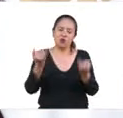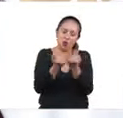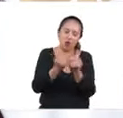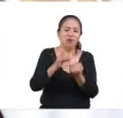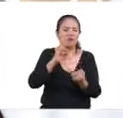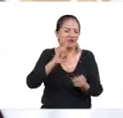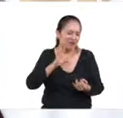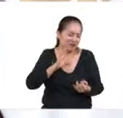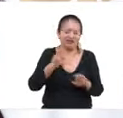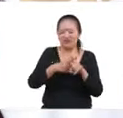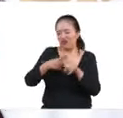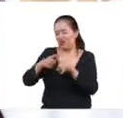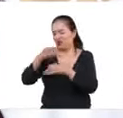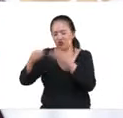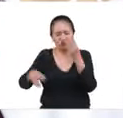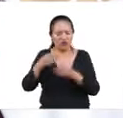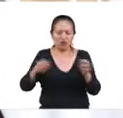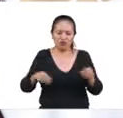Carranza, en fin, en todos.